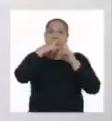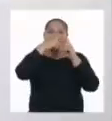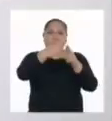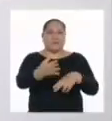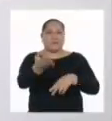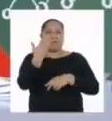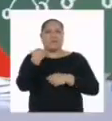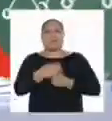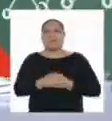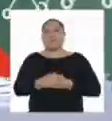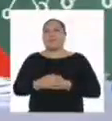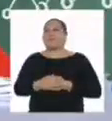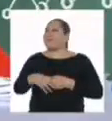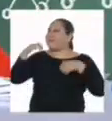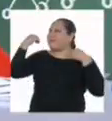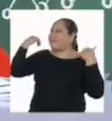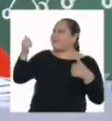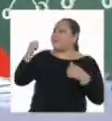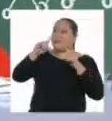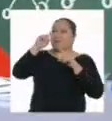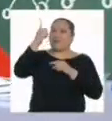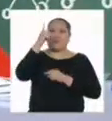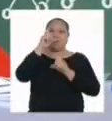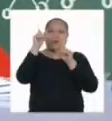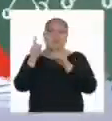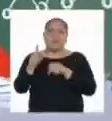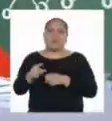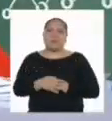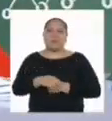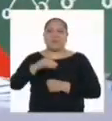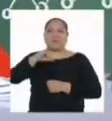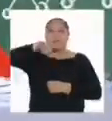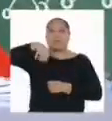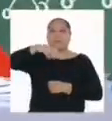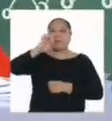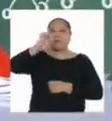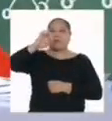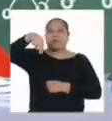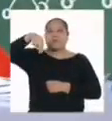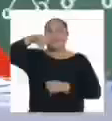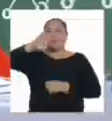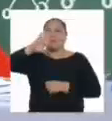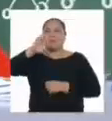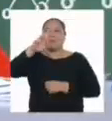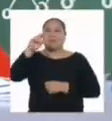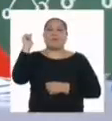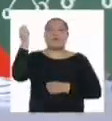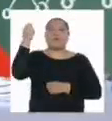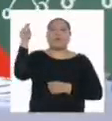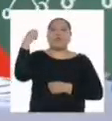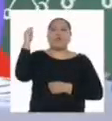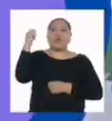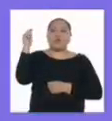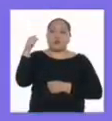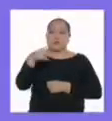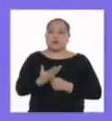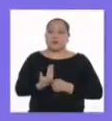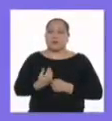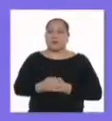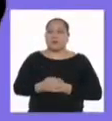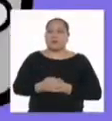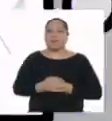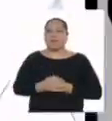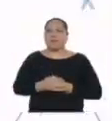encantaría responderlas. Muy bien. La primera pregunta viene de Jennifer, desde la ciudad de Tumbes.